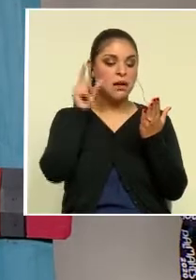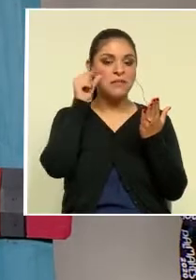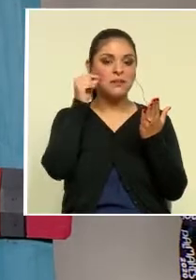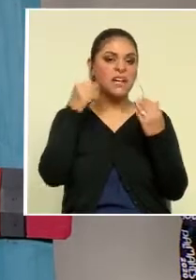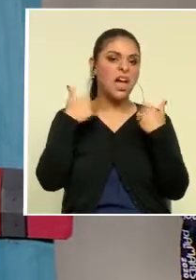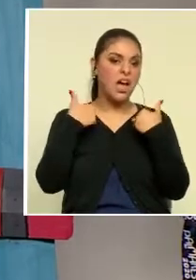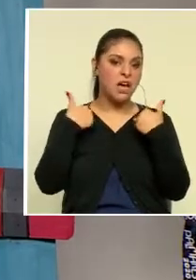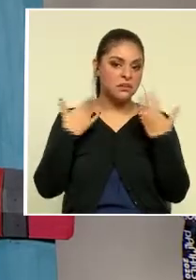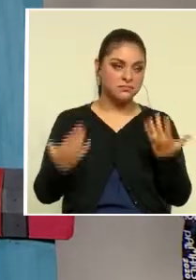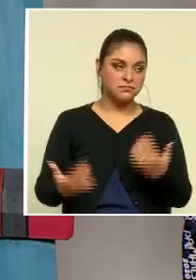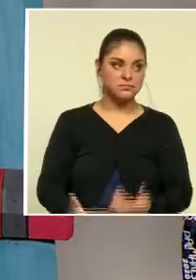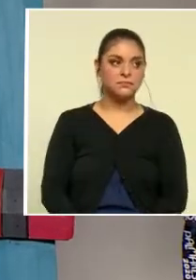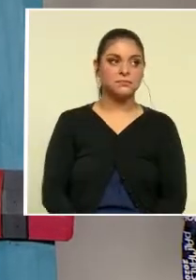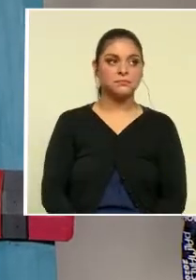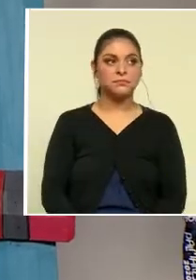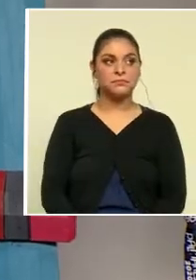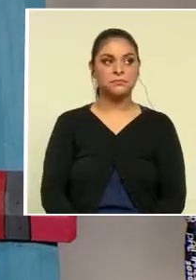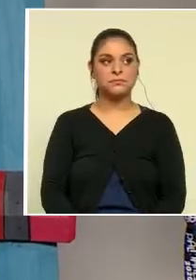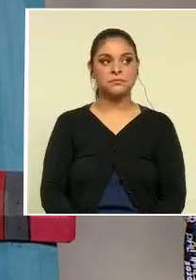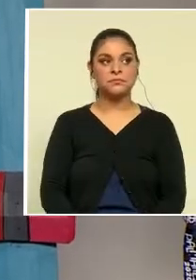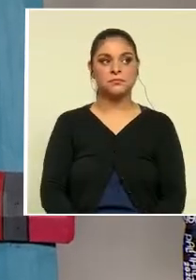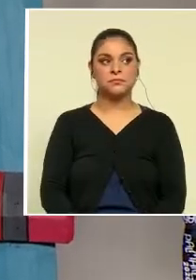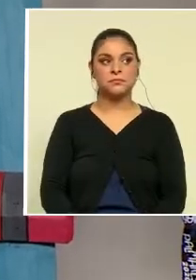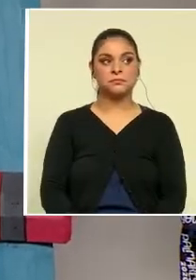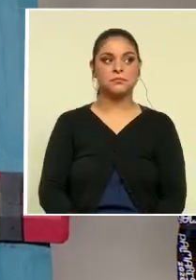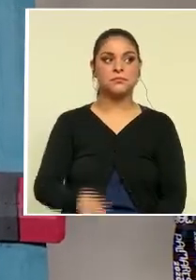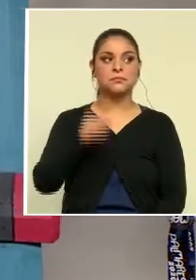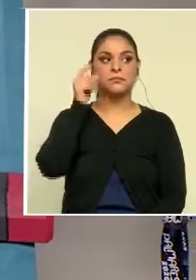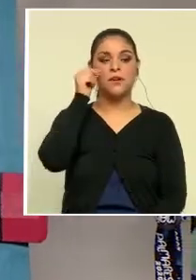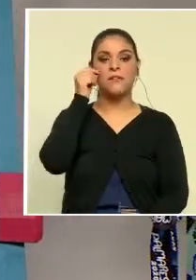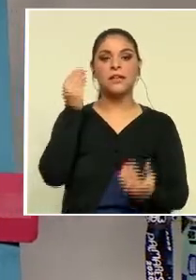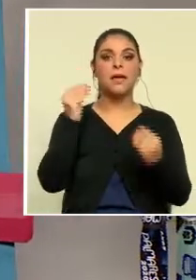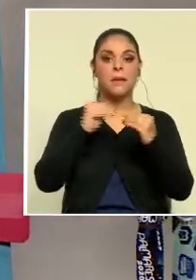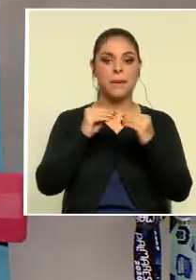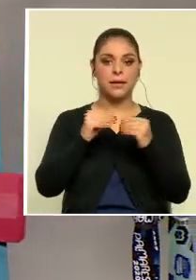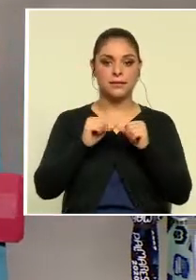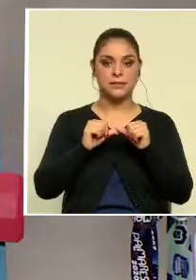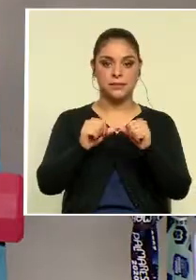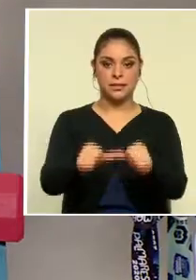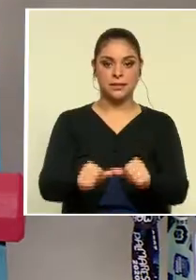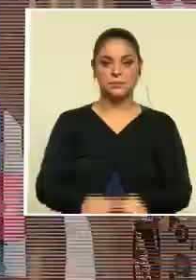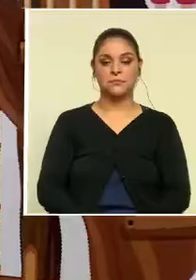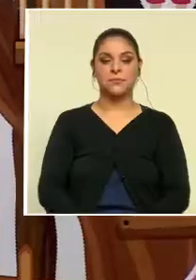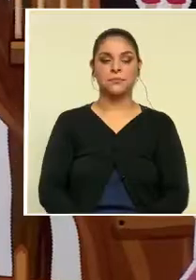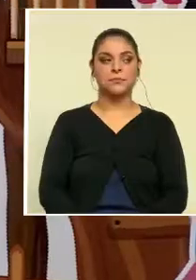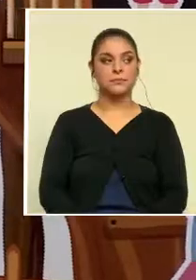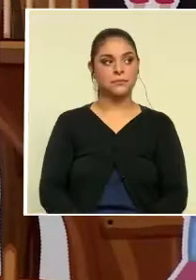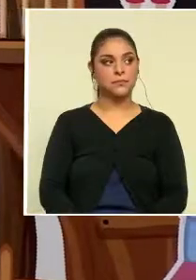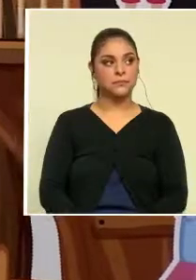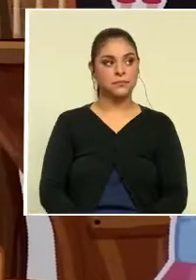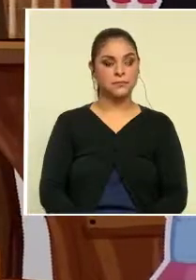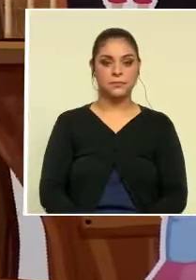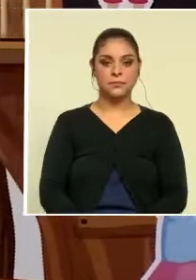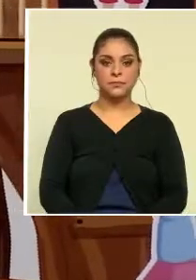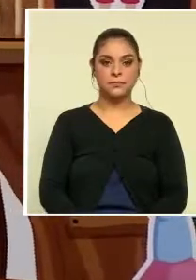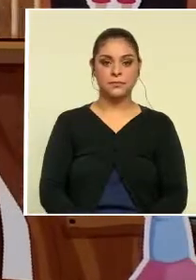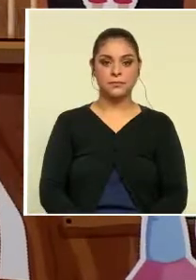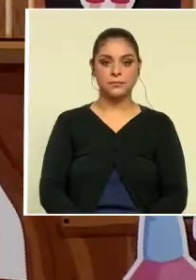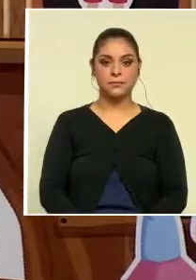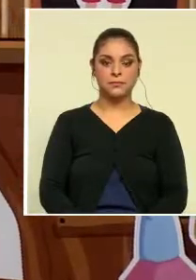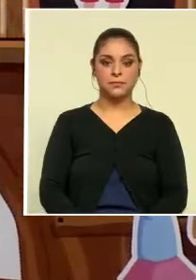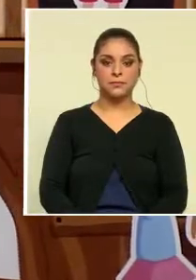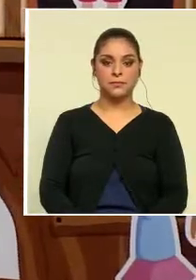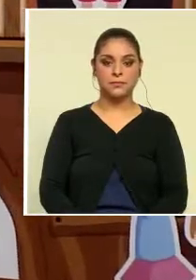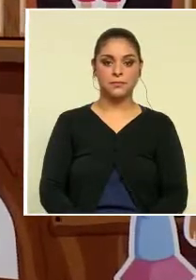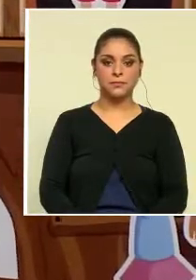acuerdo niña lady que más sigue vamos a ver vamos a ver a ver si les parece si antes